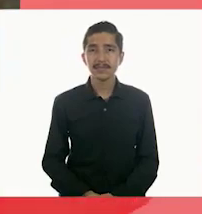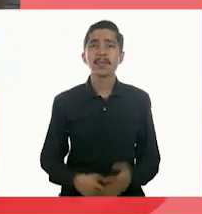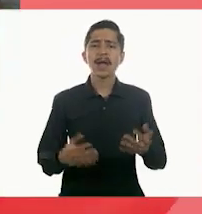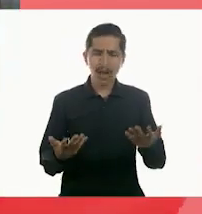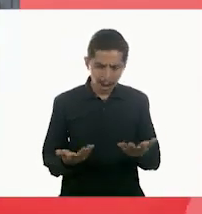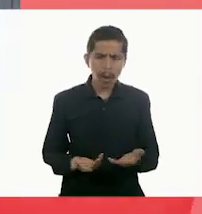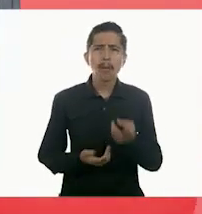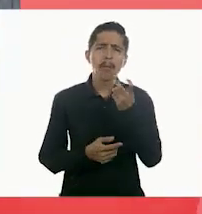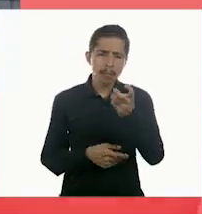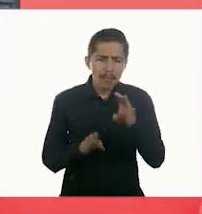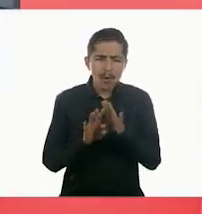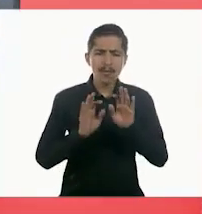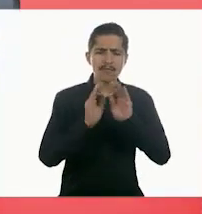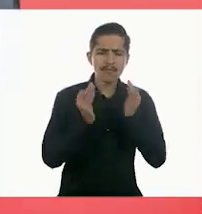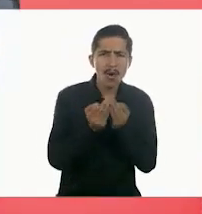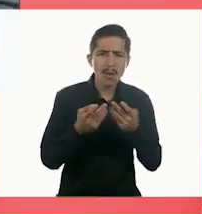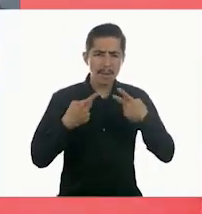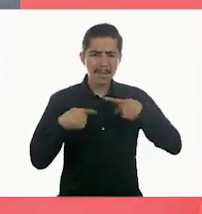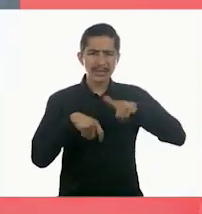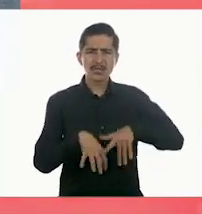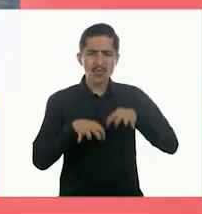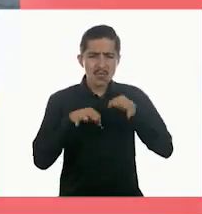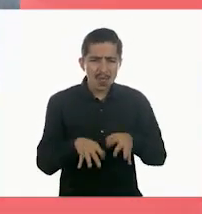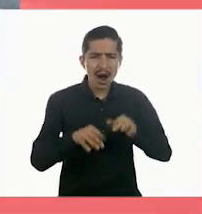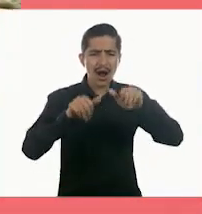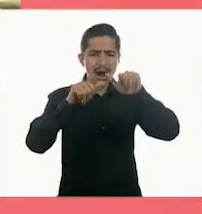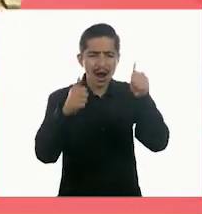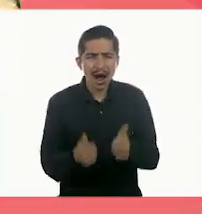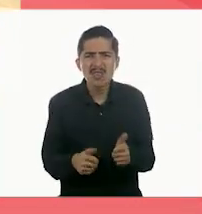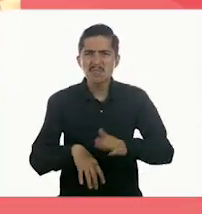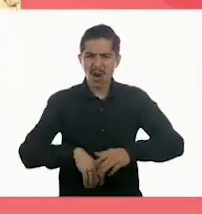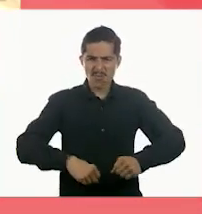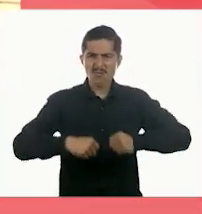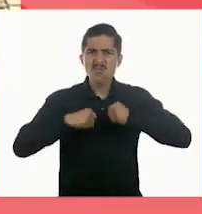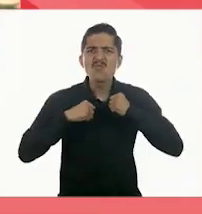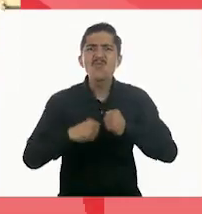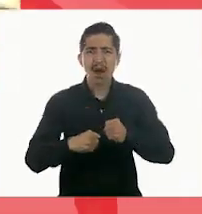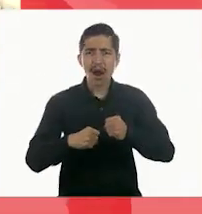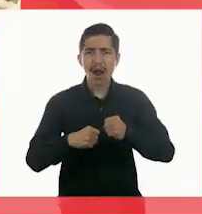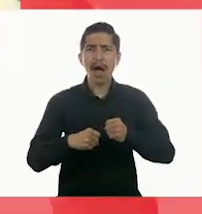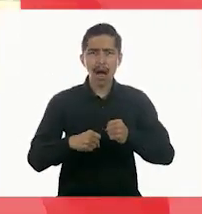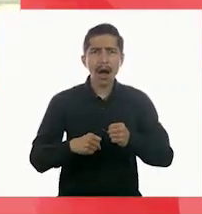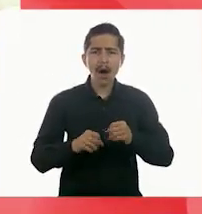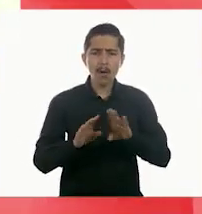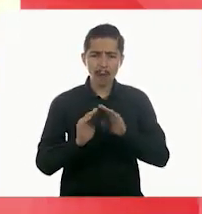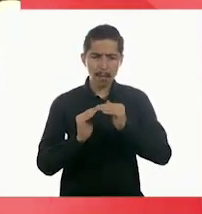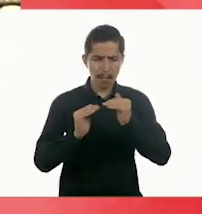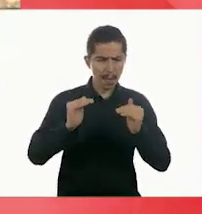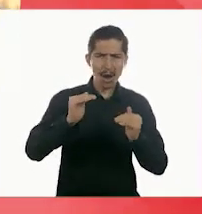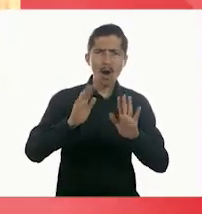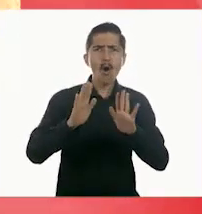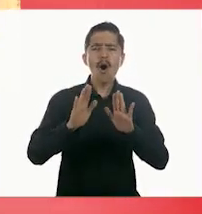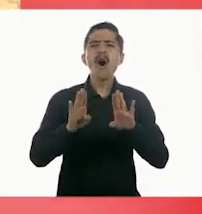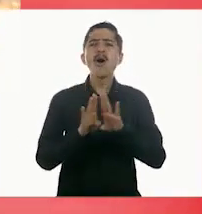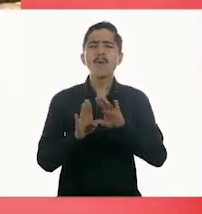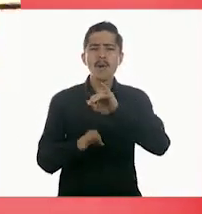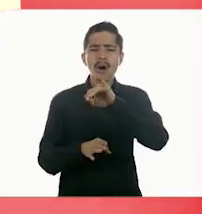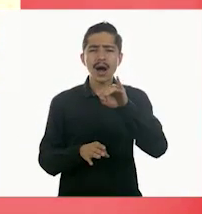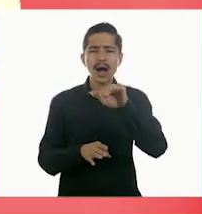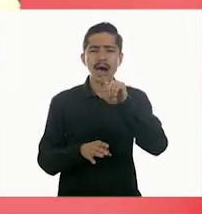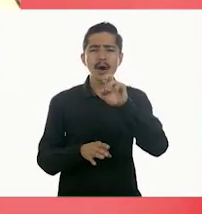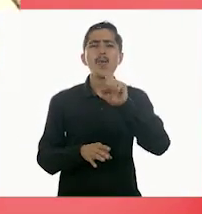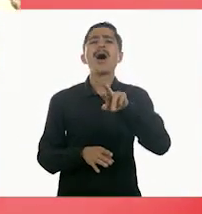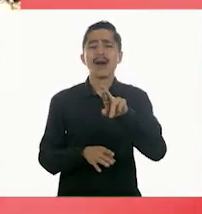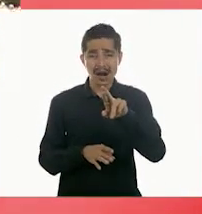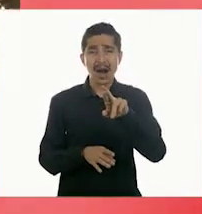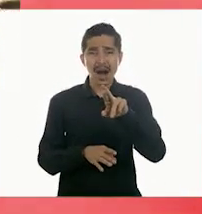Llena de formas, personajes, arte y poderío, no menos imponentes son el jaguar, que rinde